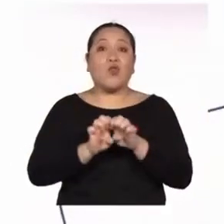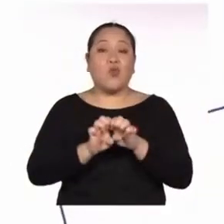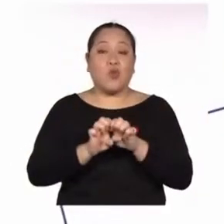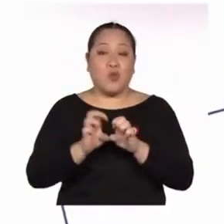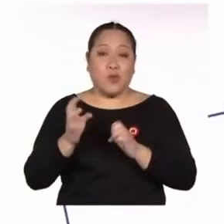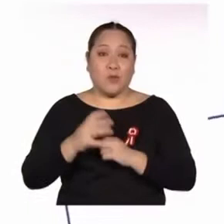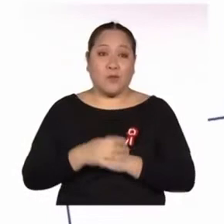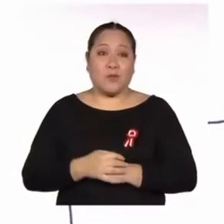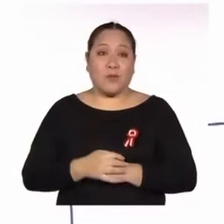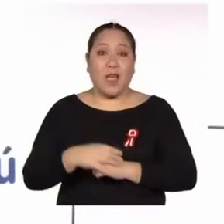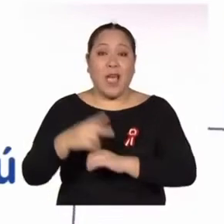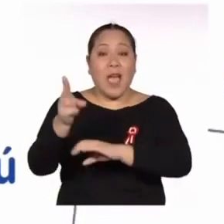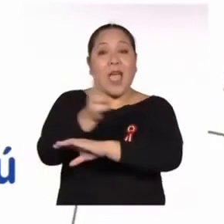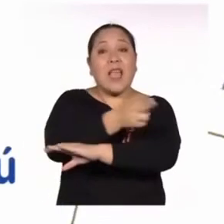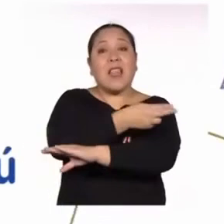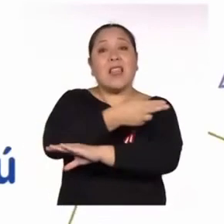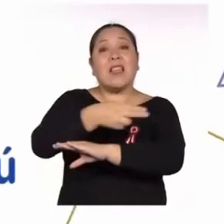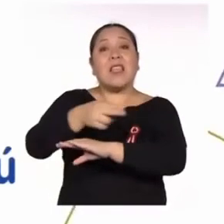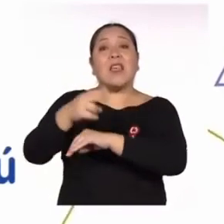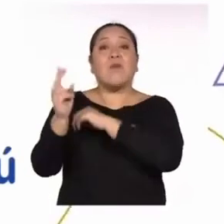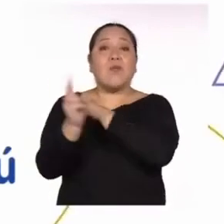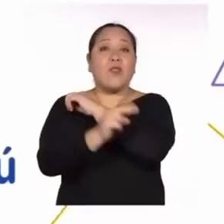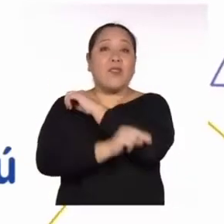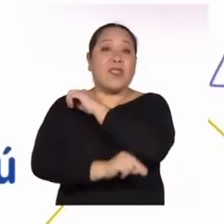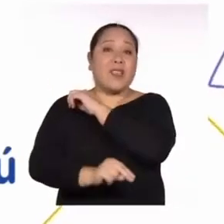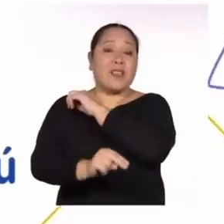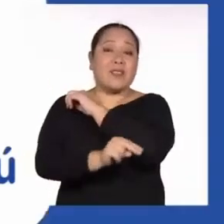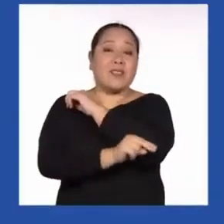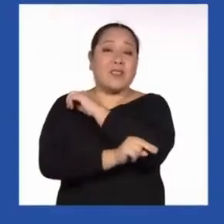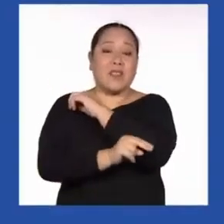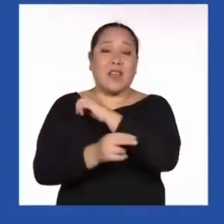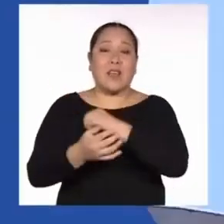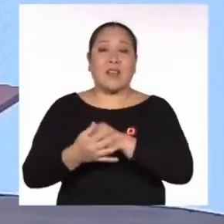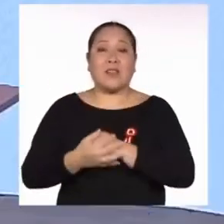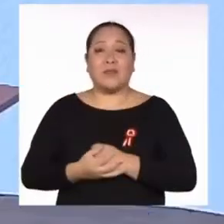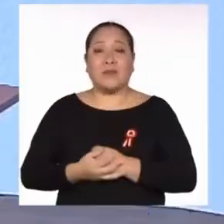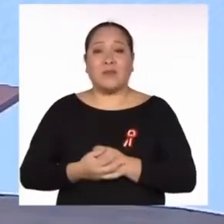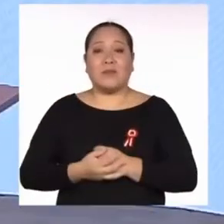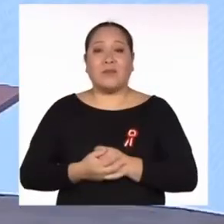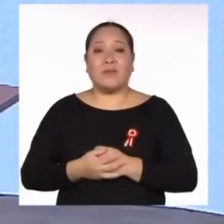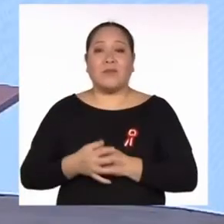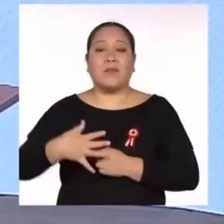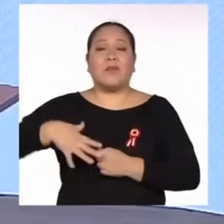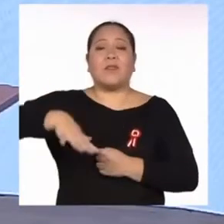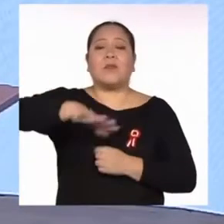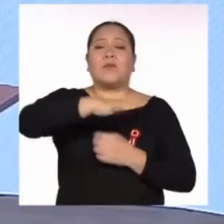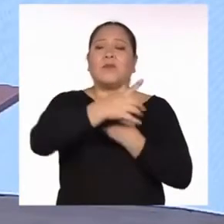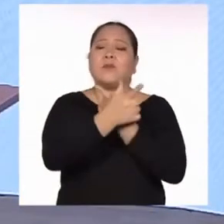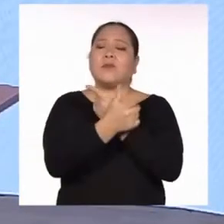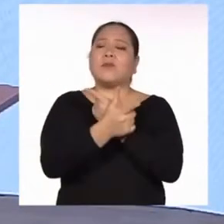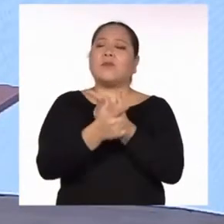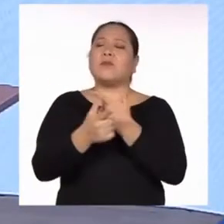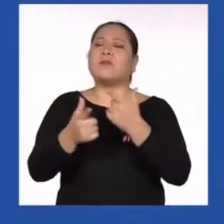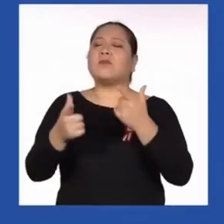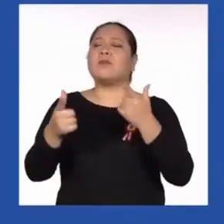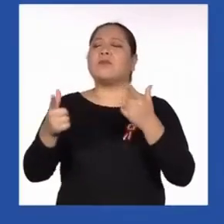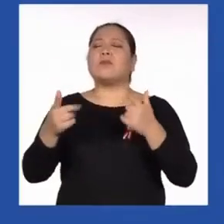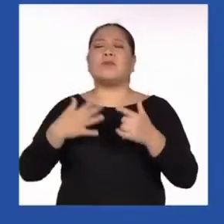el himno nacional somos libres